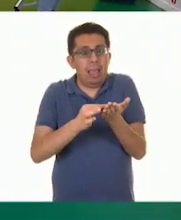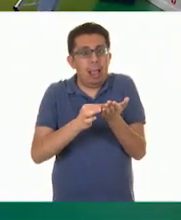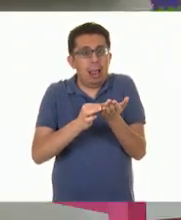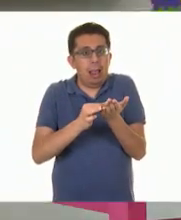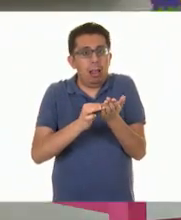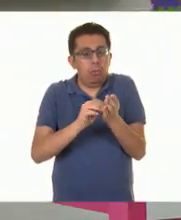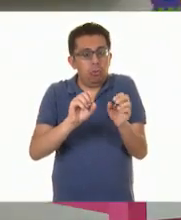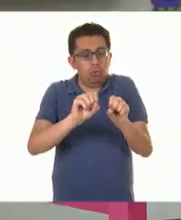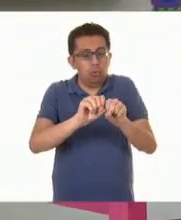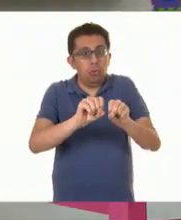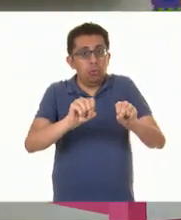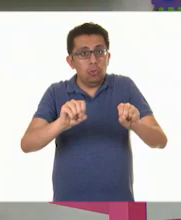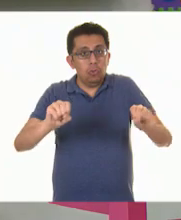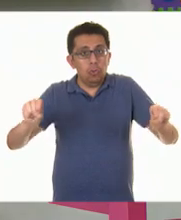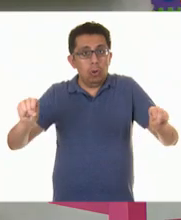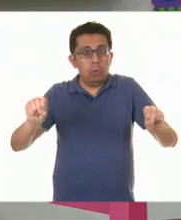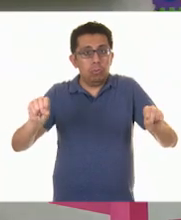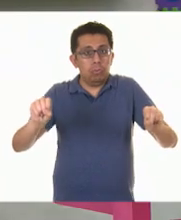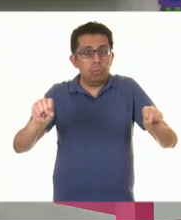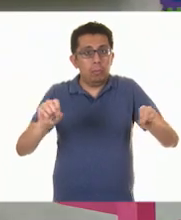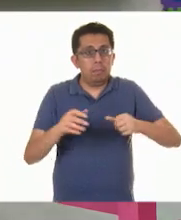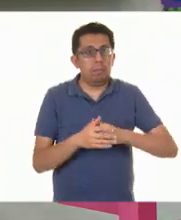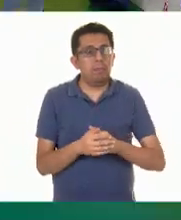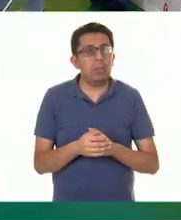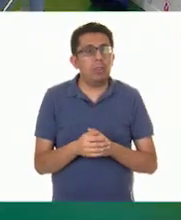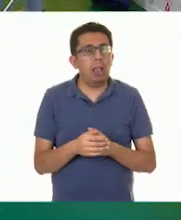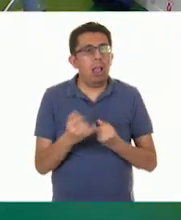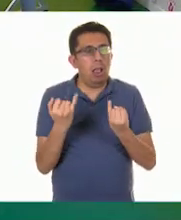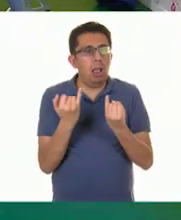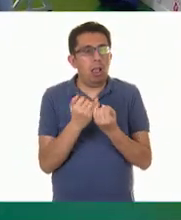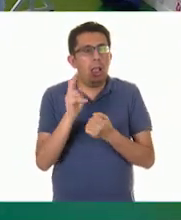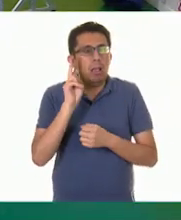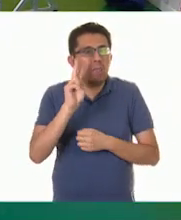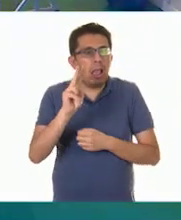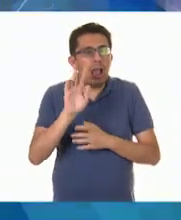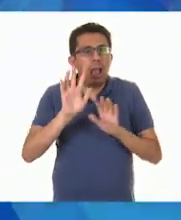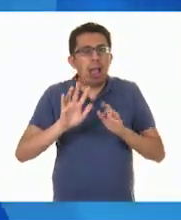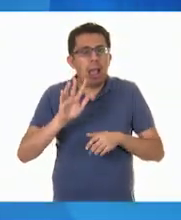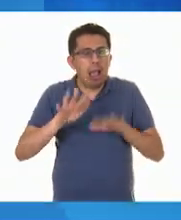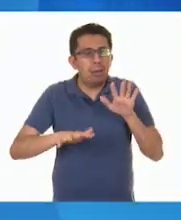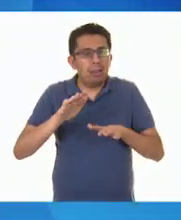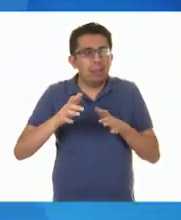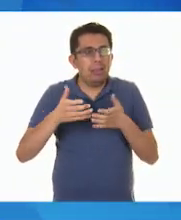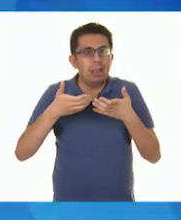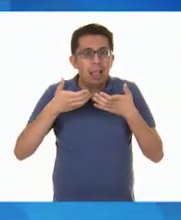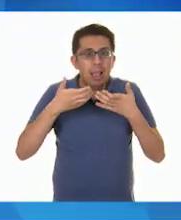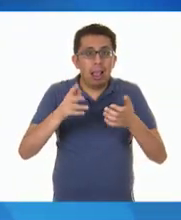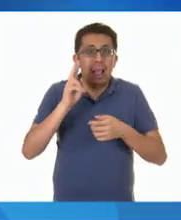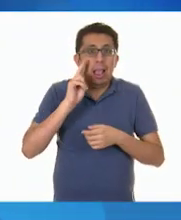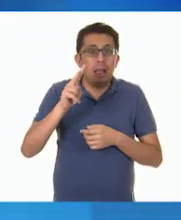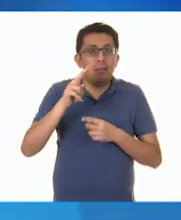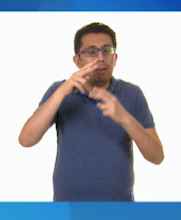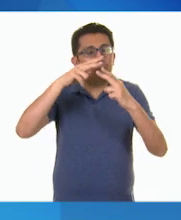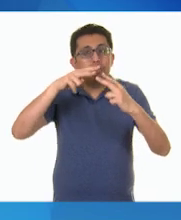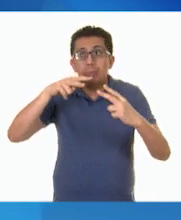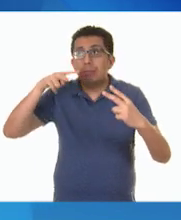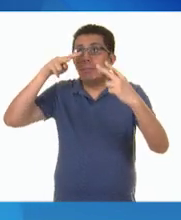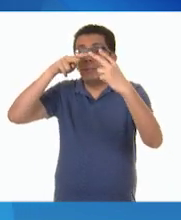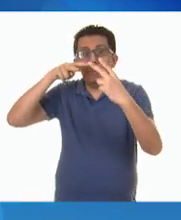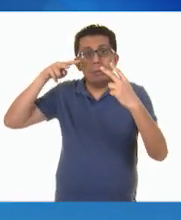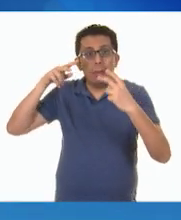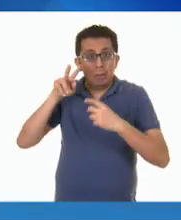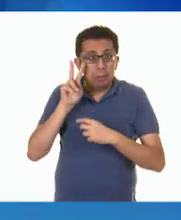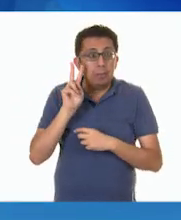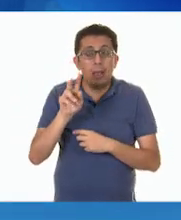niñas y niños, ¿han visto los cables que pasan luego en las calles? Que ves un montón de cables. Miren, enséñales una imagen. Así como